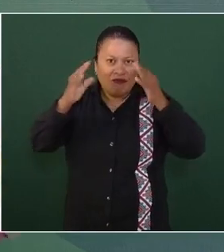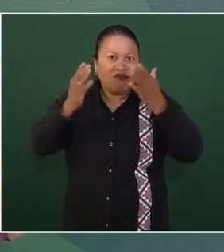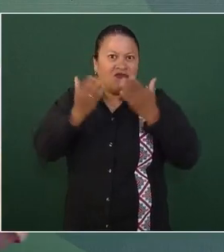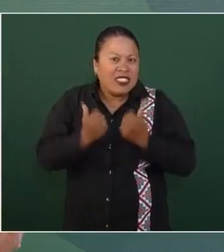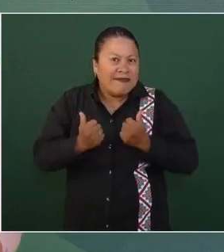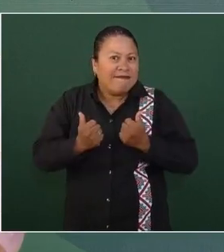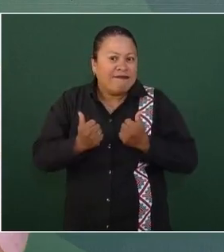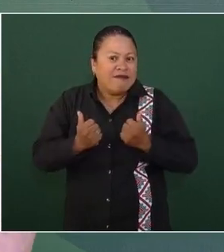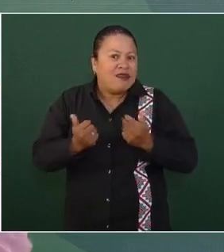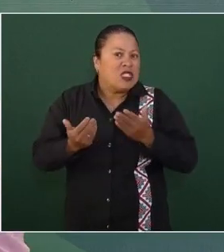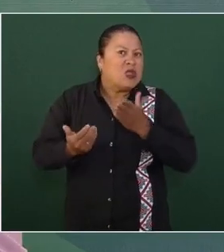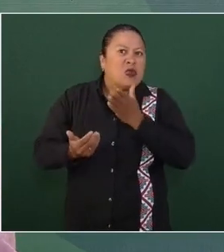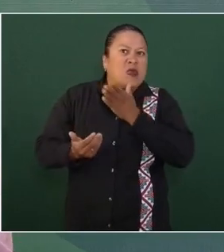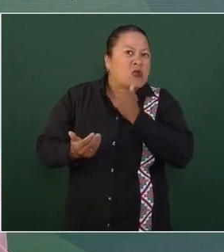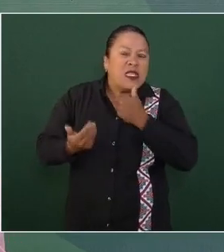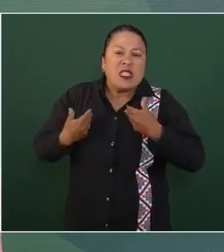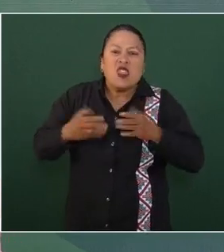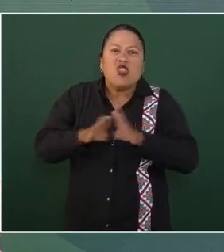o no pudo